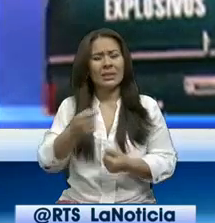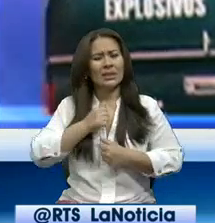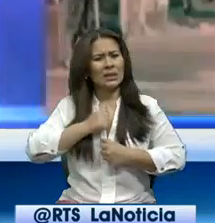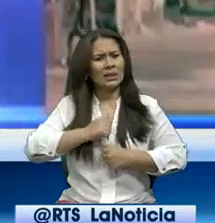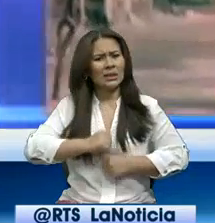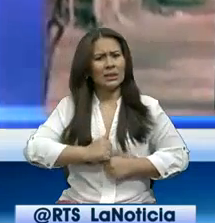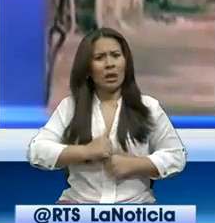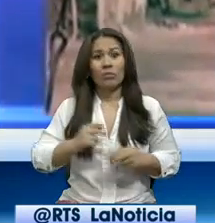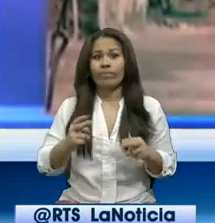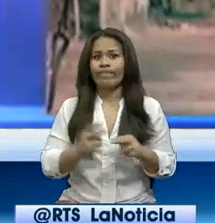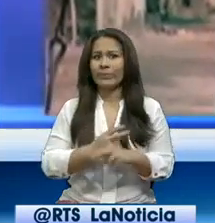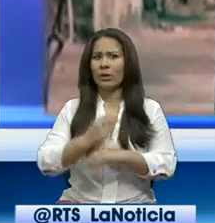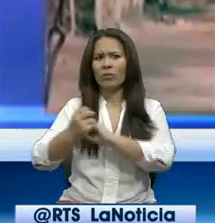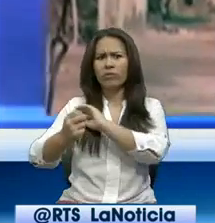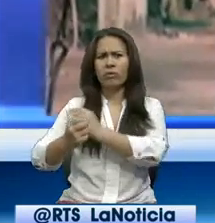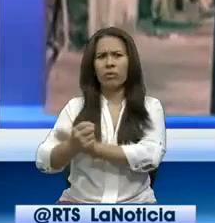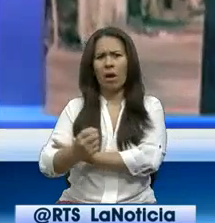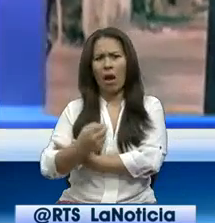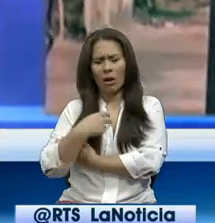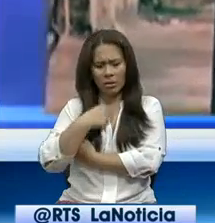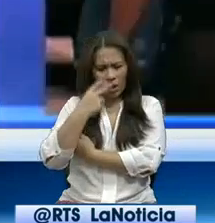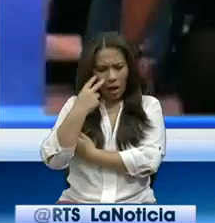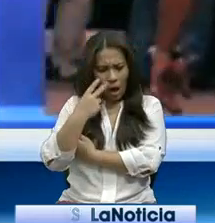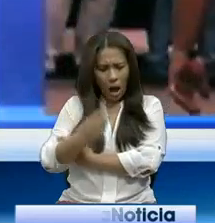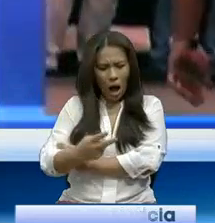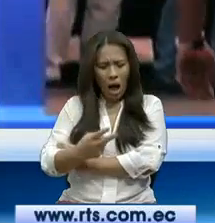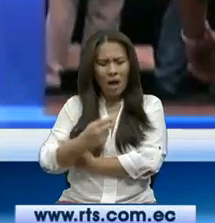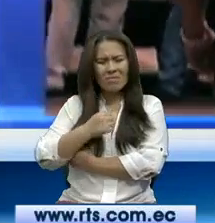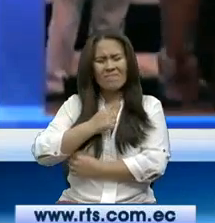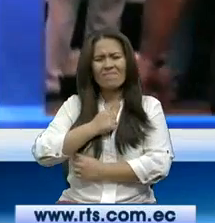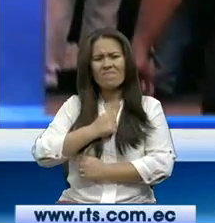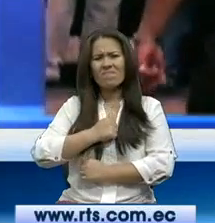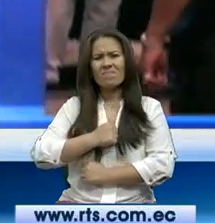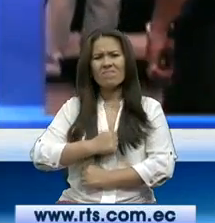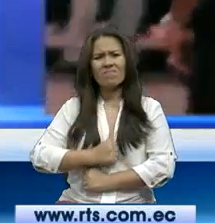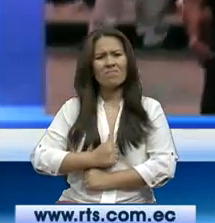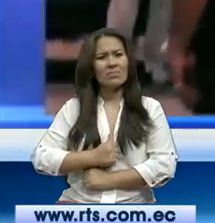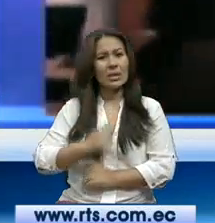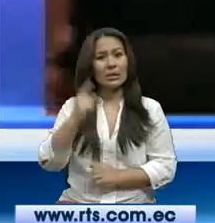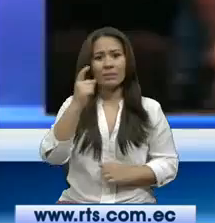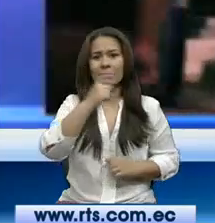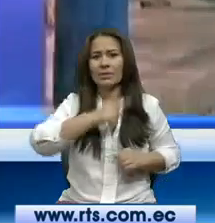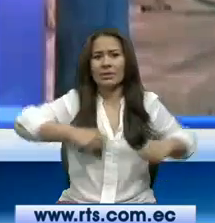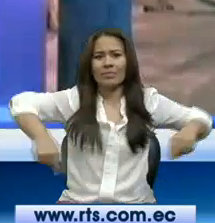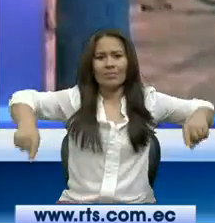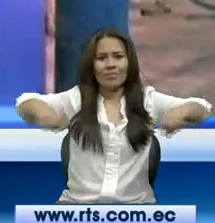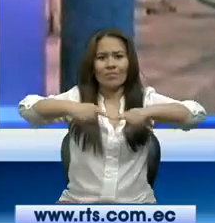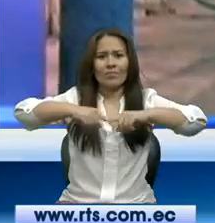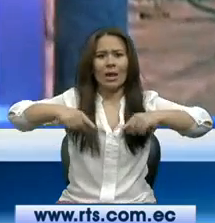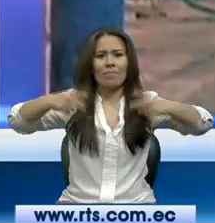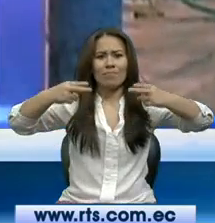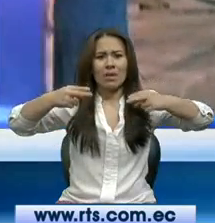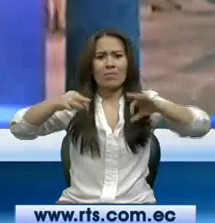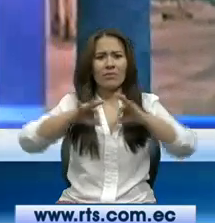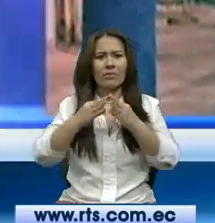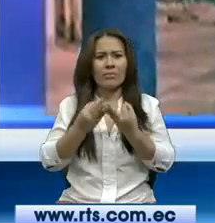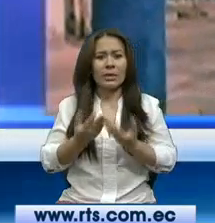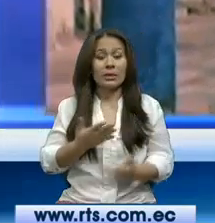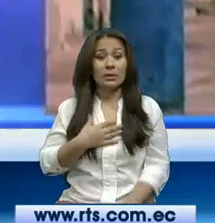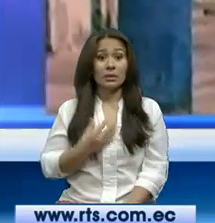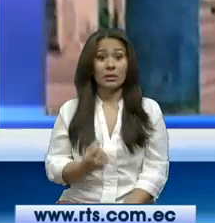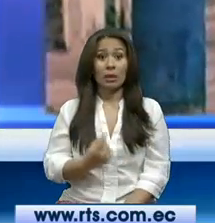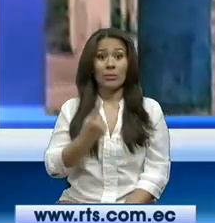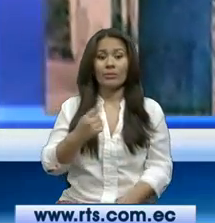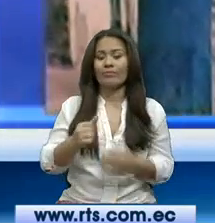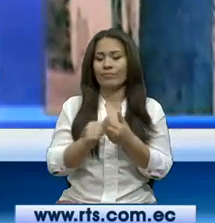bastante fuerte la que pudimos constatar nosotros ahí como policías, pero se encuentra en el mismo sector, en un círculo, en un radio de unos, un perímetro